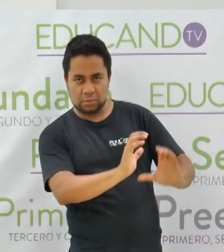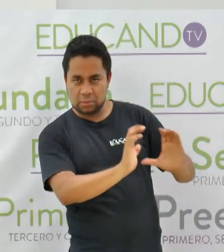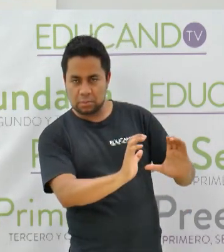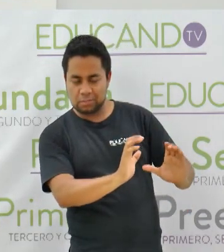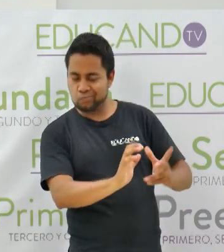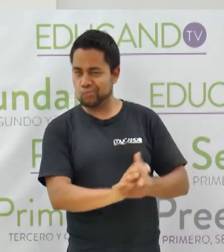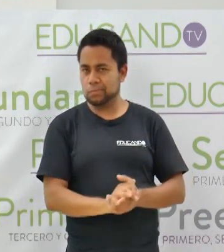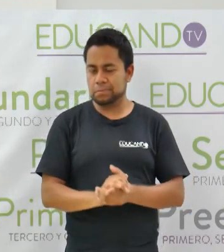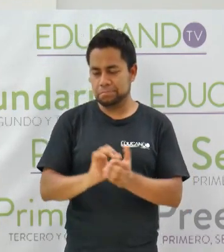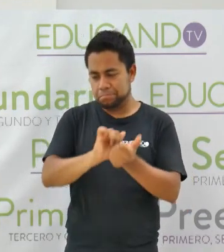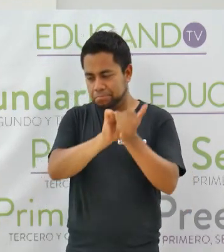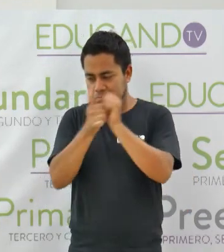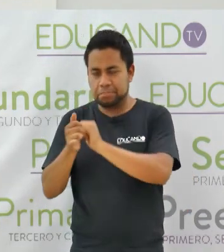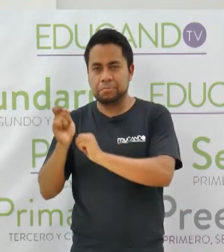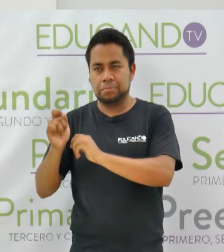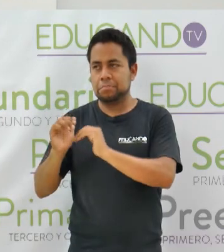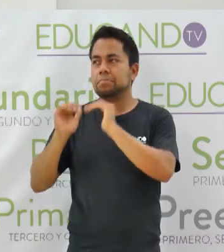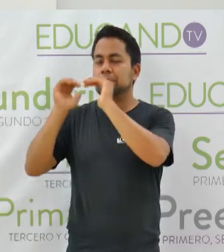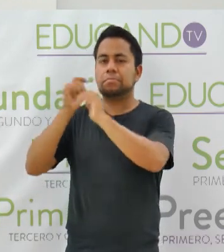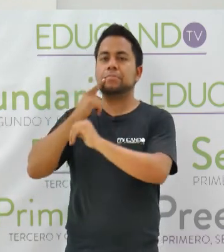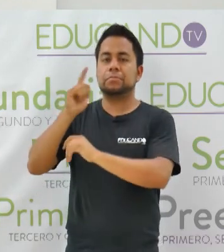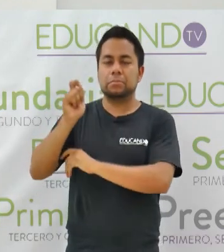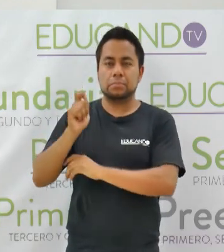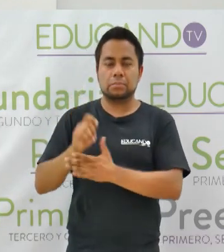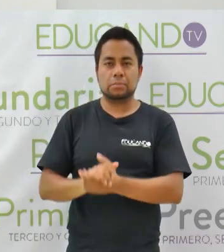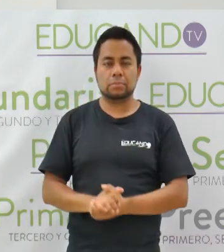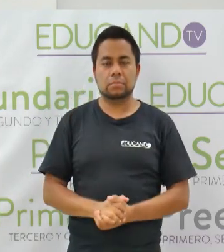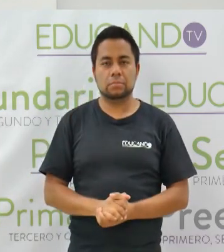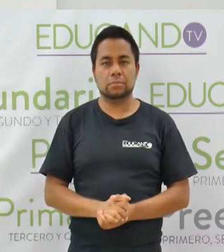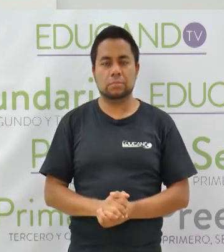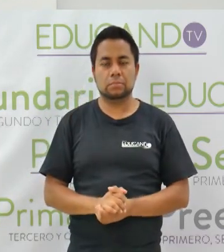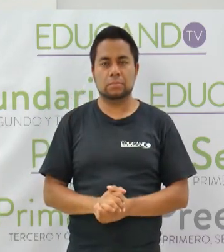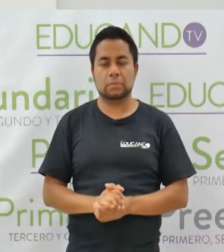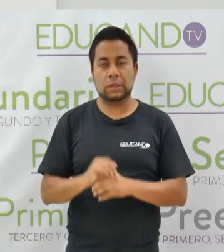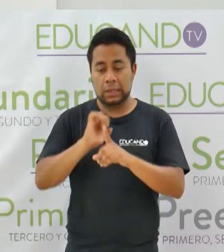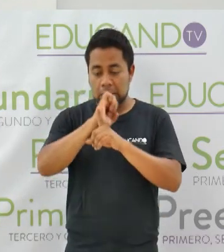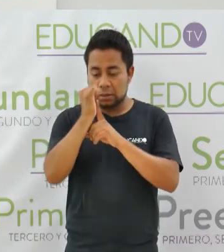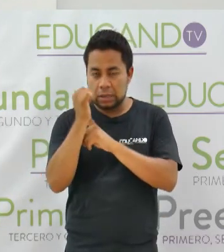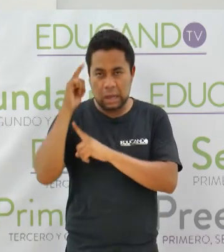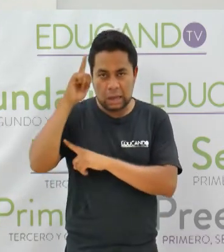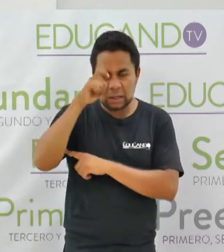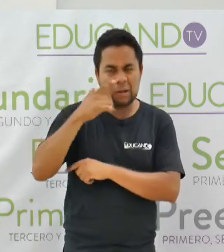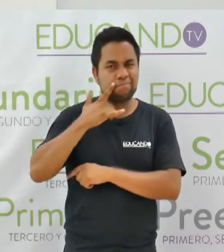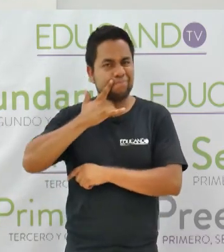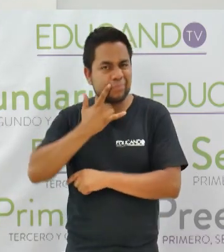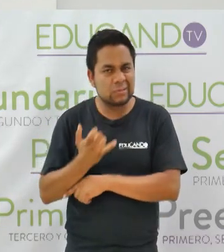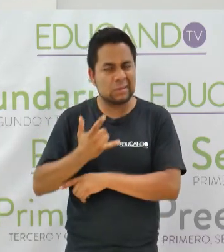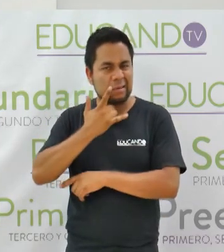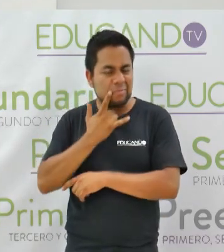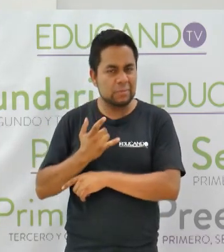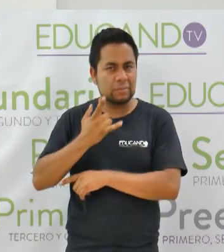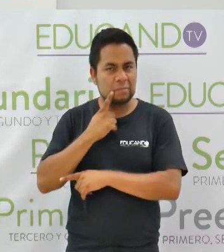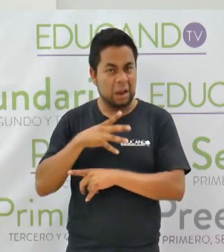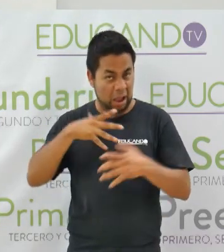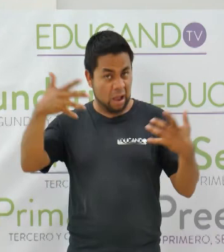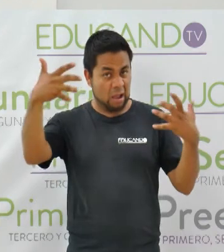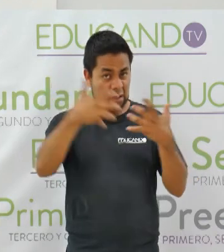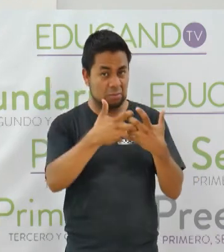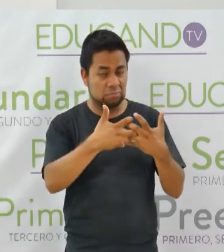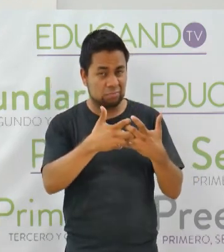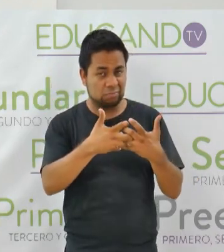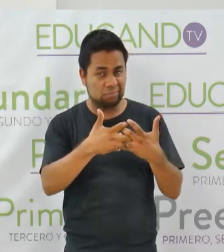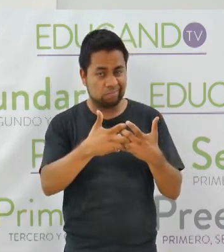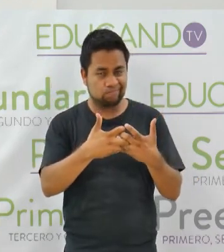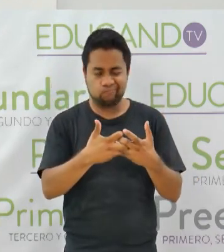Leemos esta que tenemos acá arriba. Hay que esforzarse en situaciones difíciles. ¿Tendrá